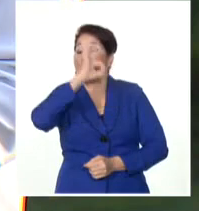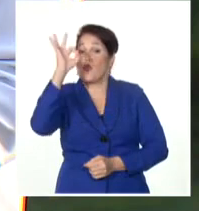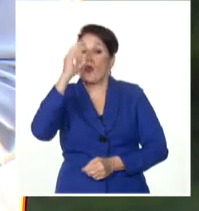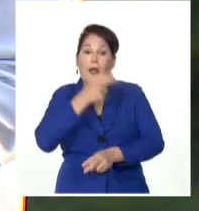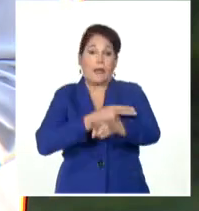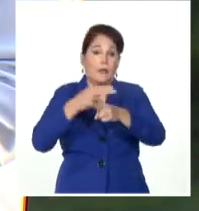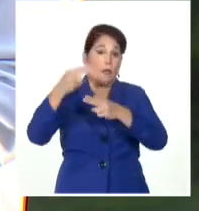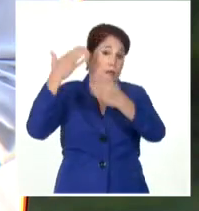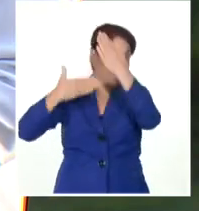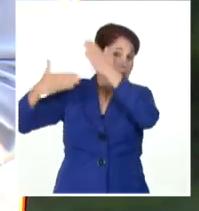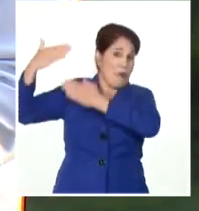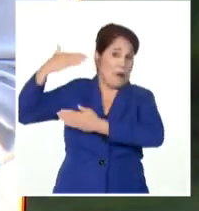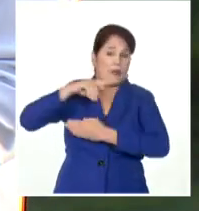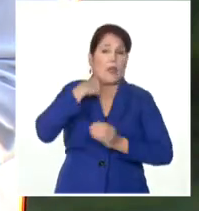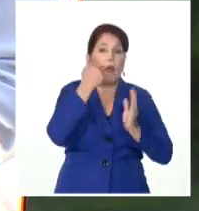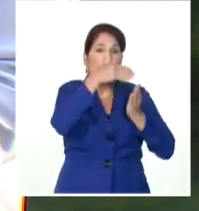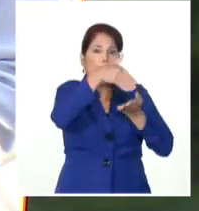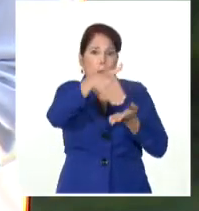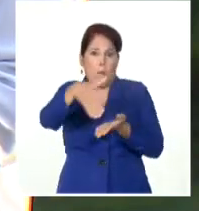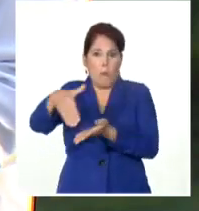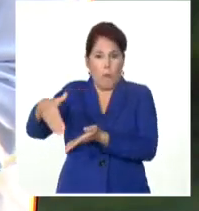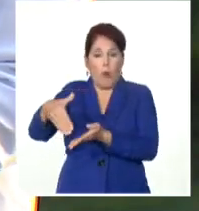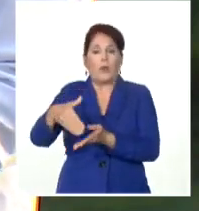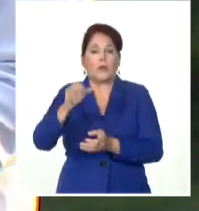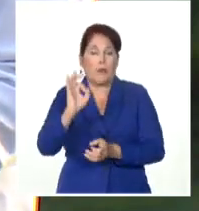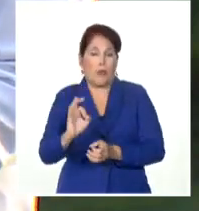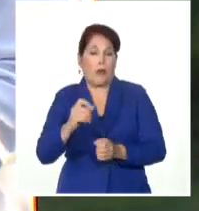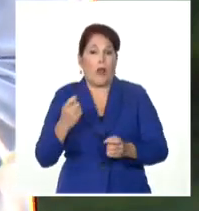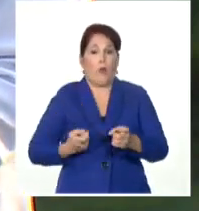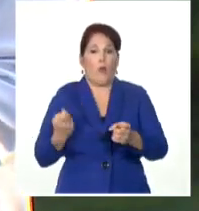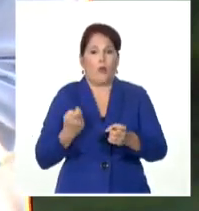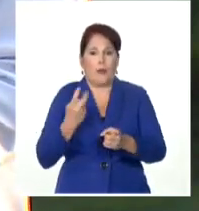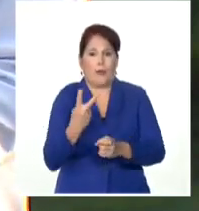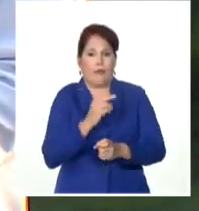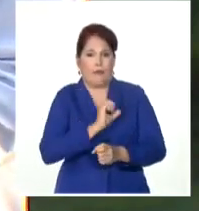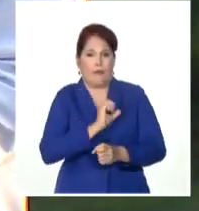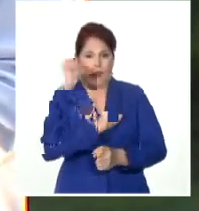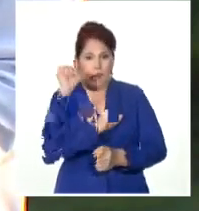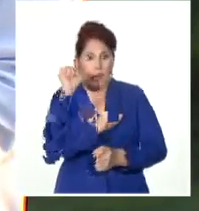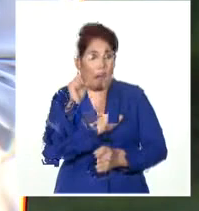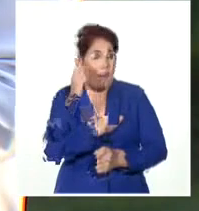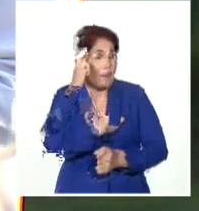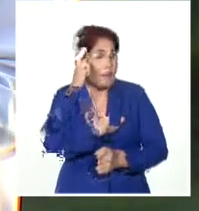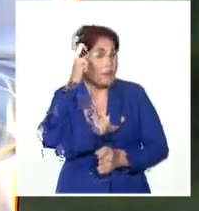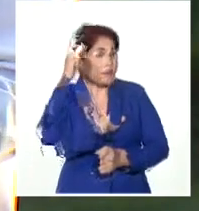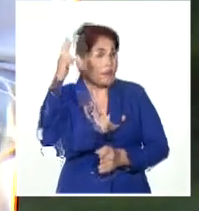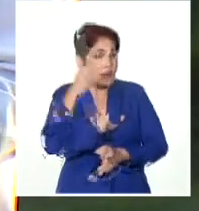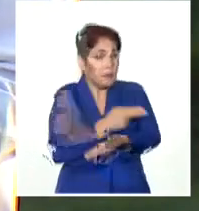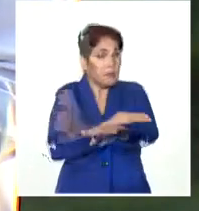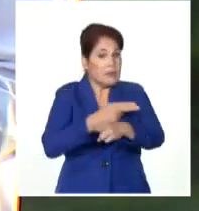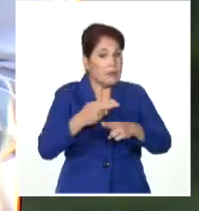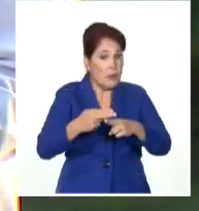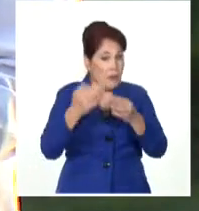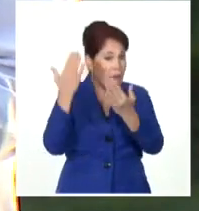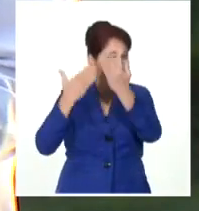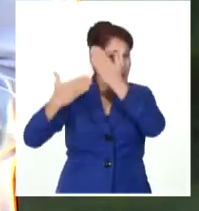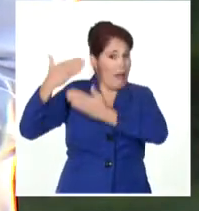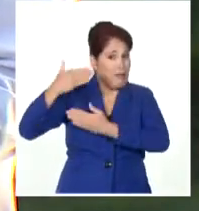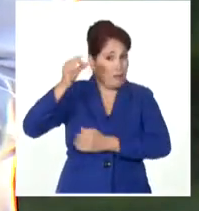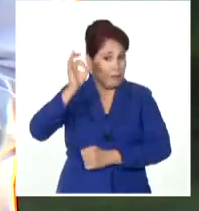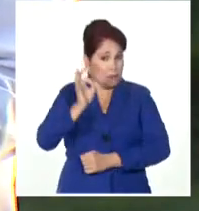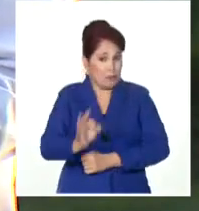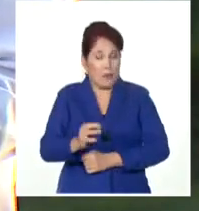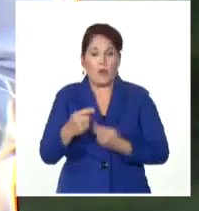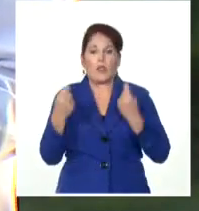holocausto ante aquellos que cayeron en el camino hacia la victoria. Al rememorar aquellos heroicos acontecimientos,